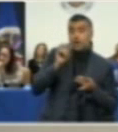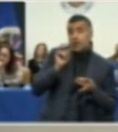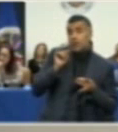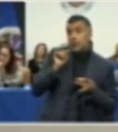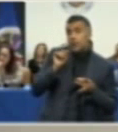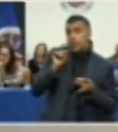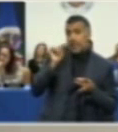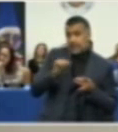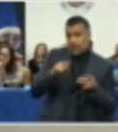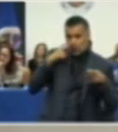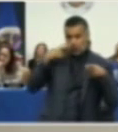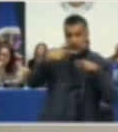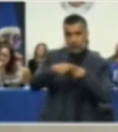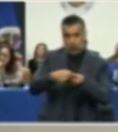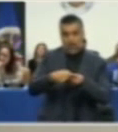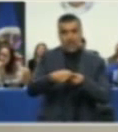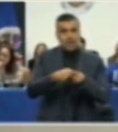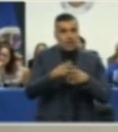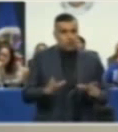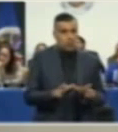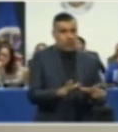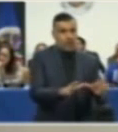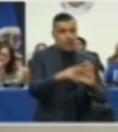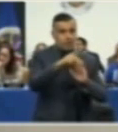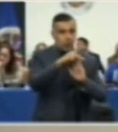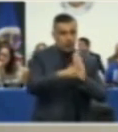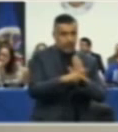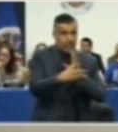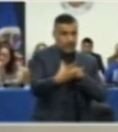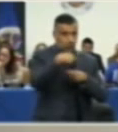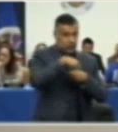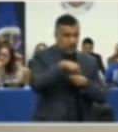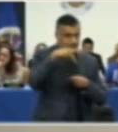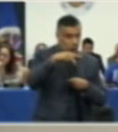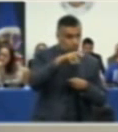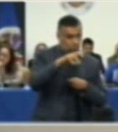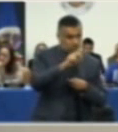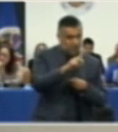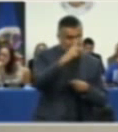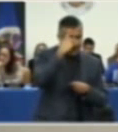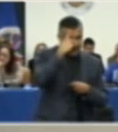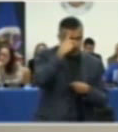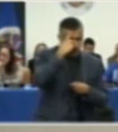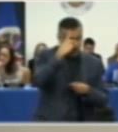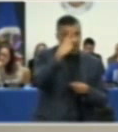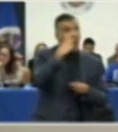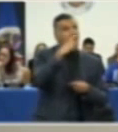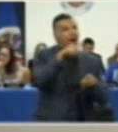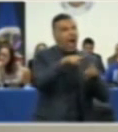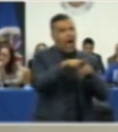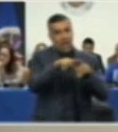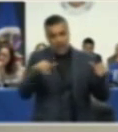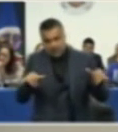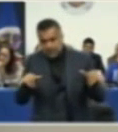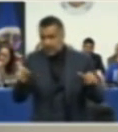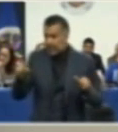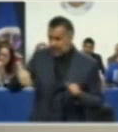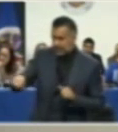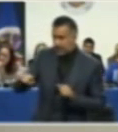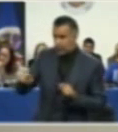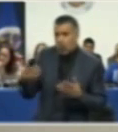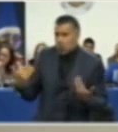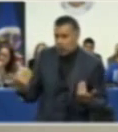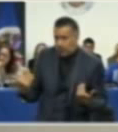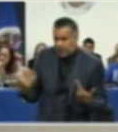esta contradicción entre promover políticas de empleo inclusivo para personas con discapacidad intelectual a la vez que estas personas